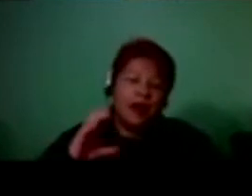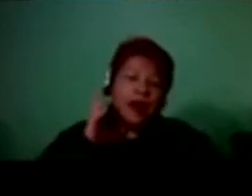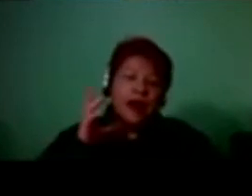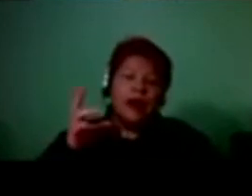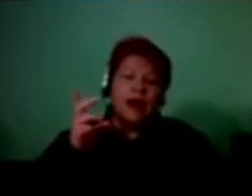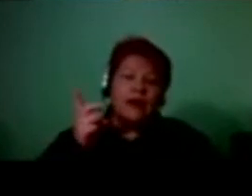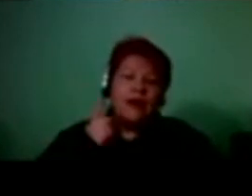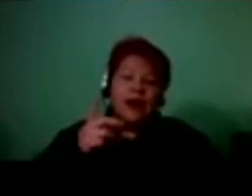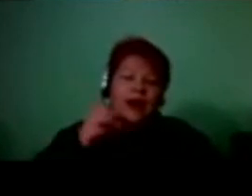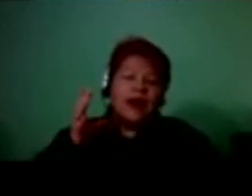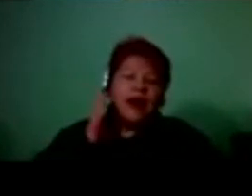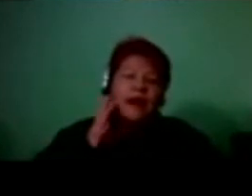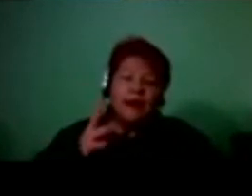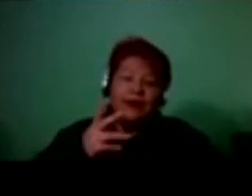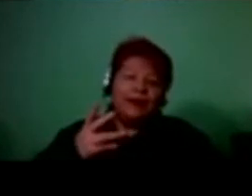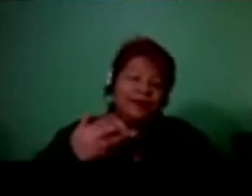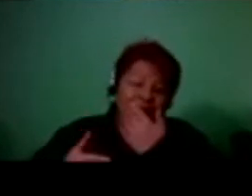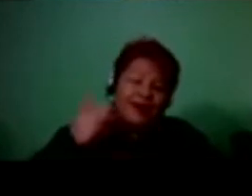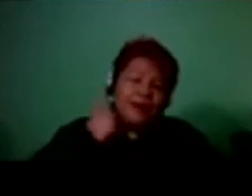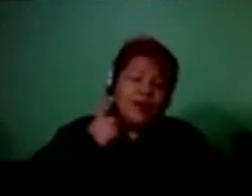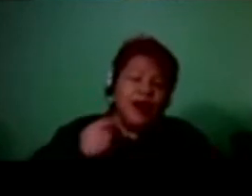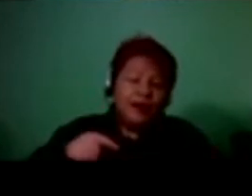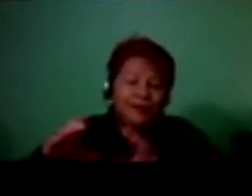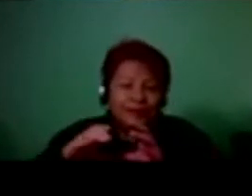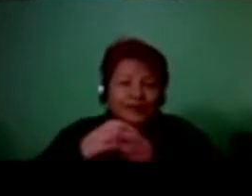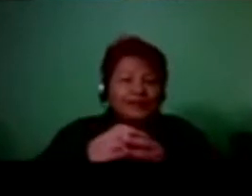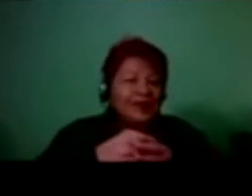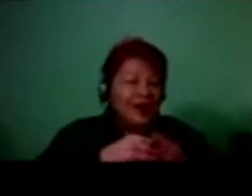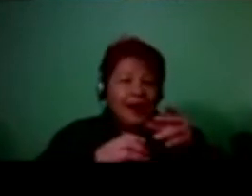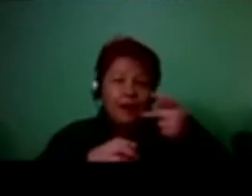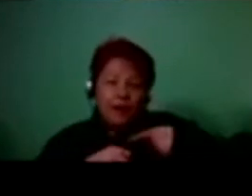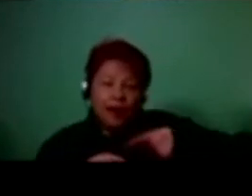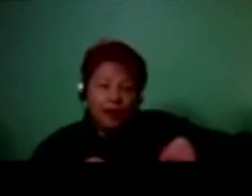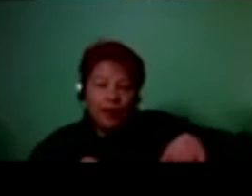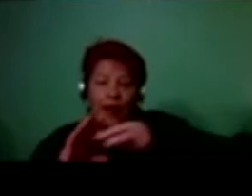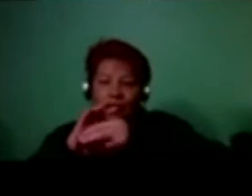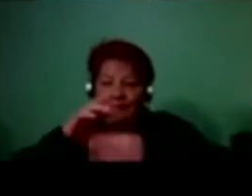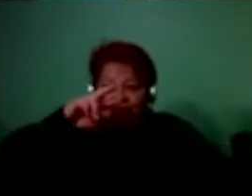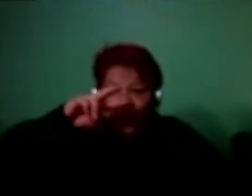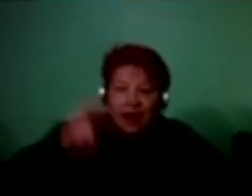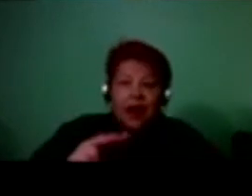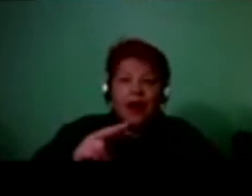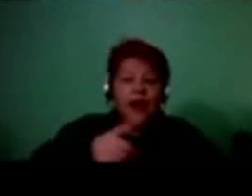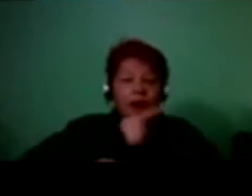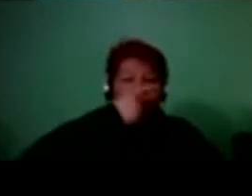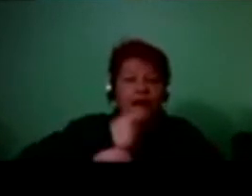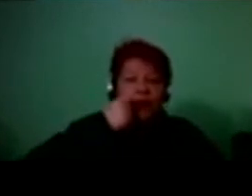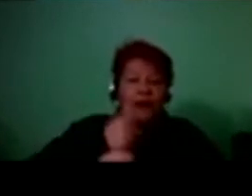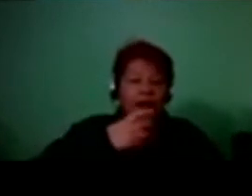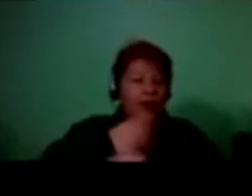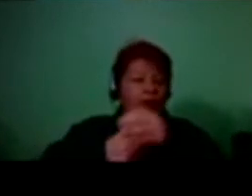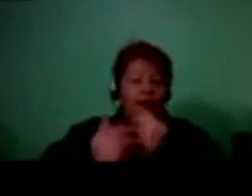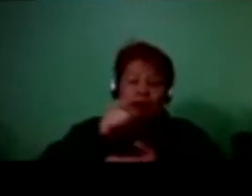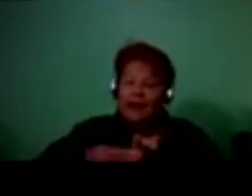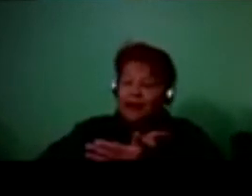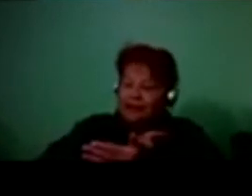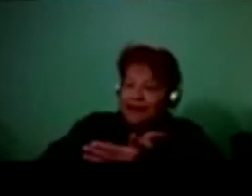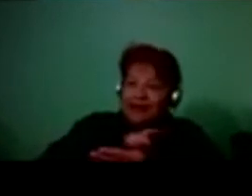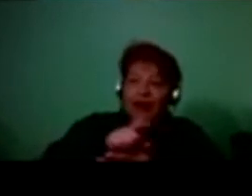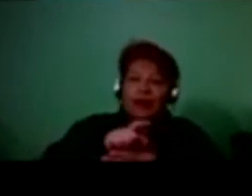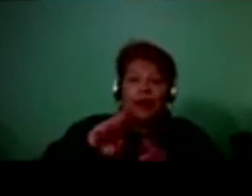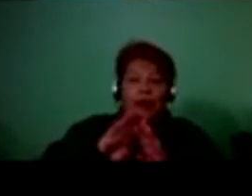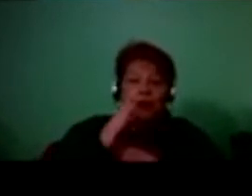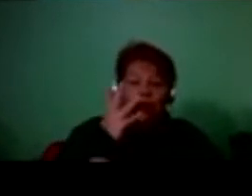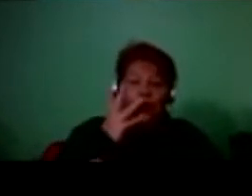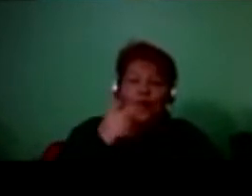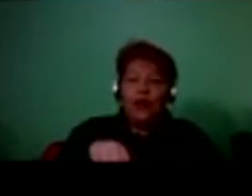Info Ciudad de México y la sociedad civil para convertir a la realidad uno de los principios centrales de la transparencia, como lo dijera